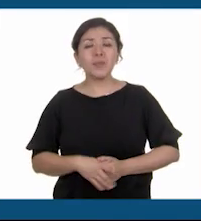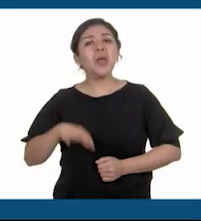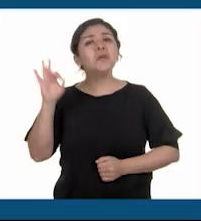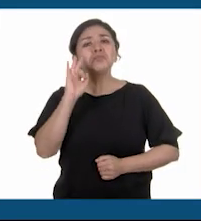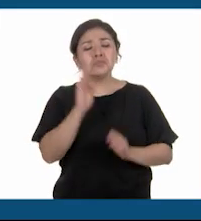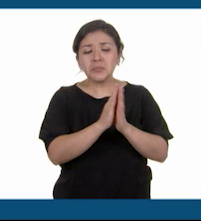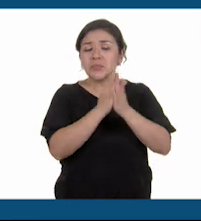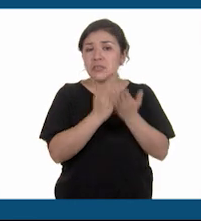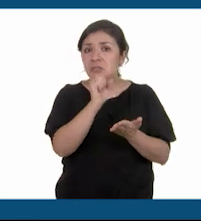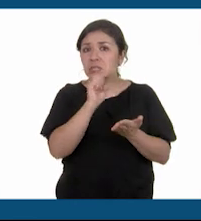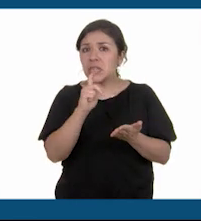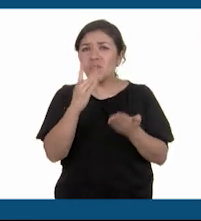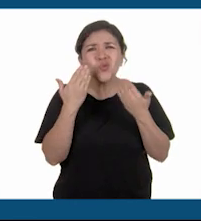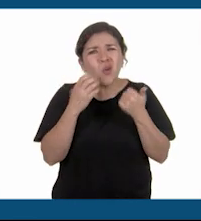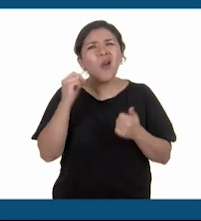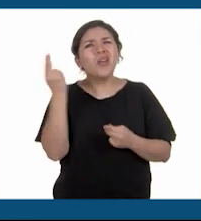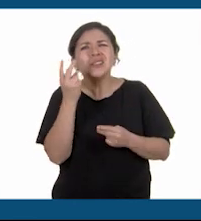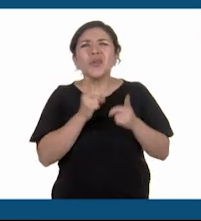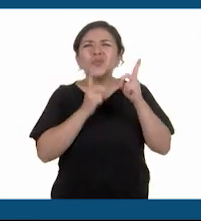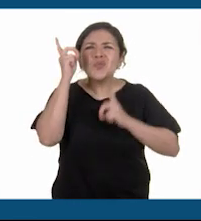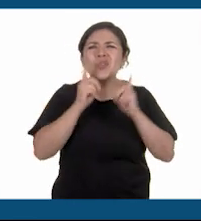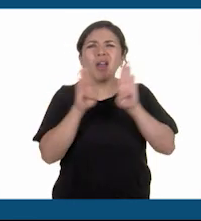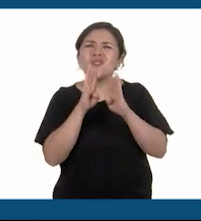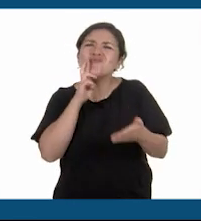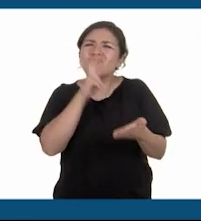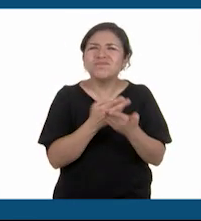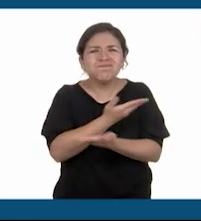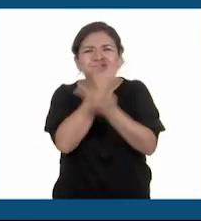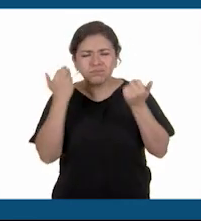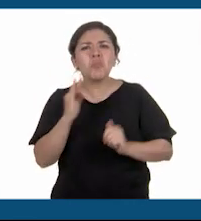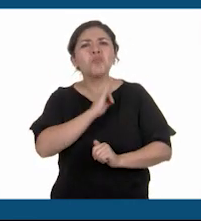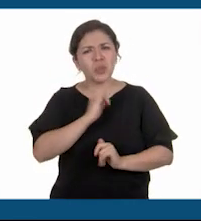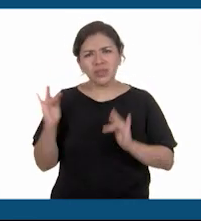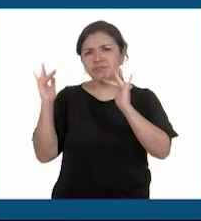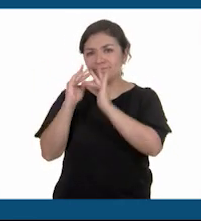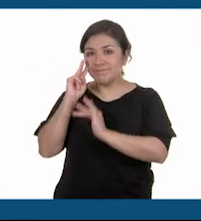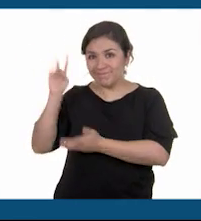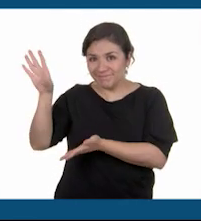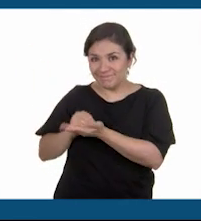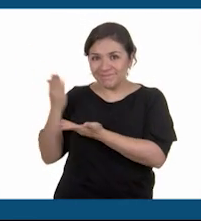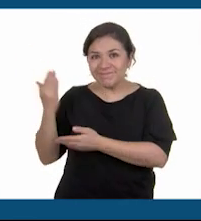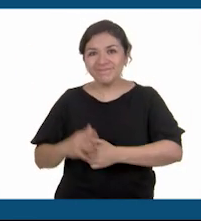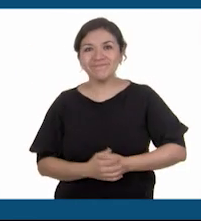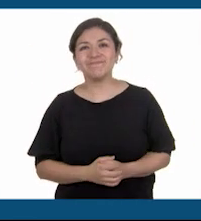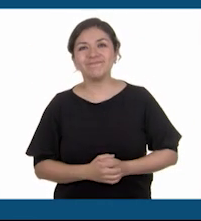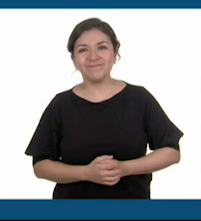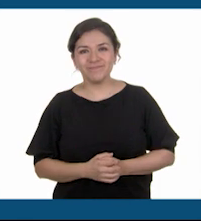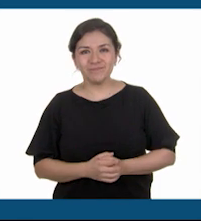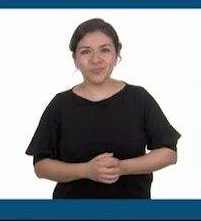Si no tienes el libro de texto o necesitas ayuda para responder las preguntas, contáctanos.